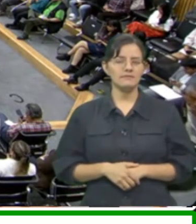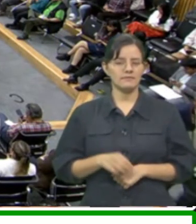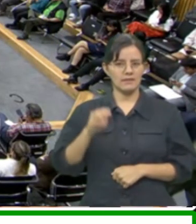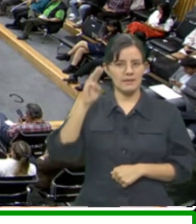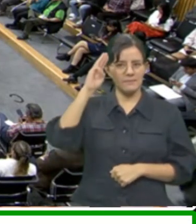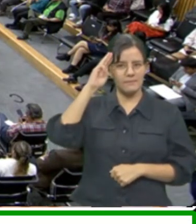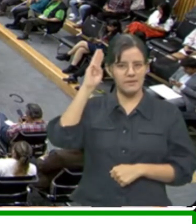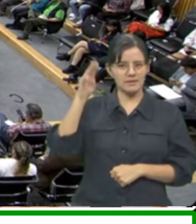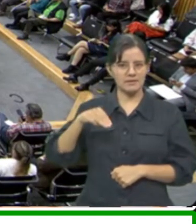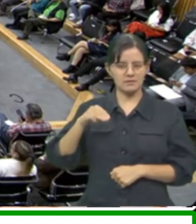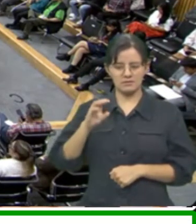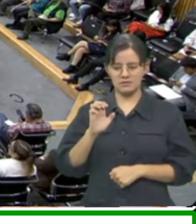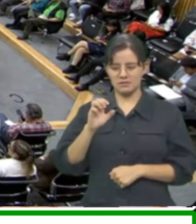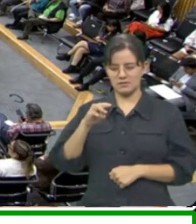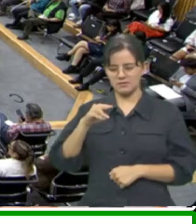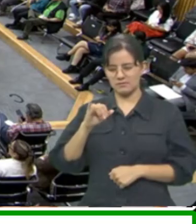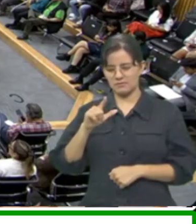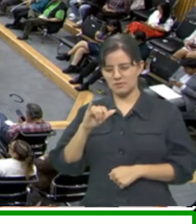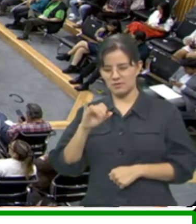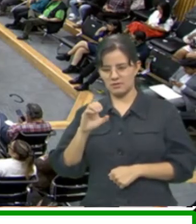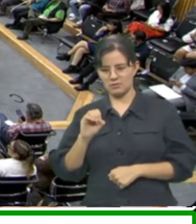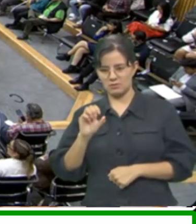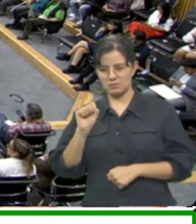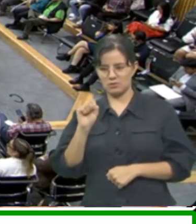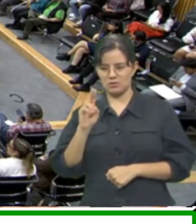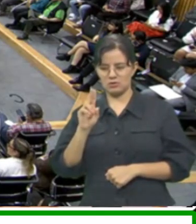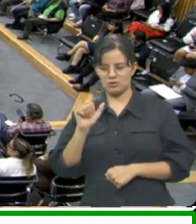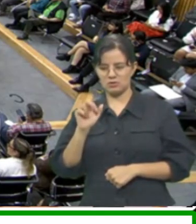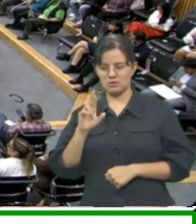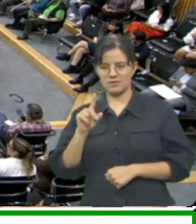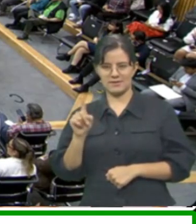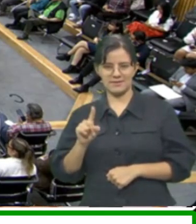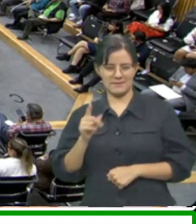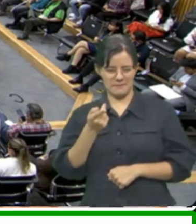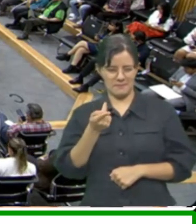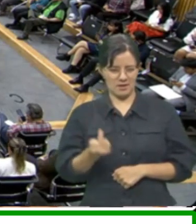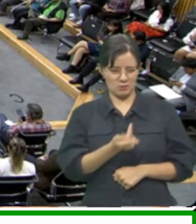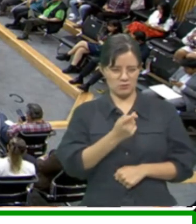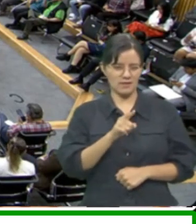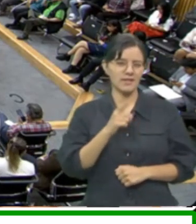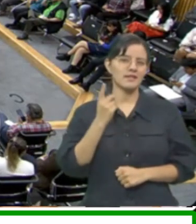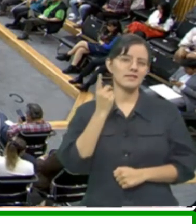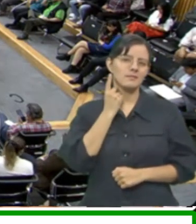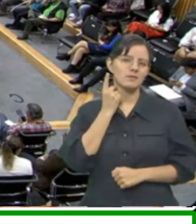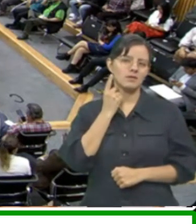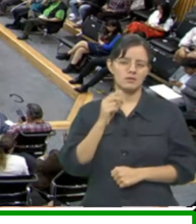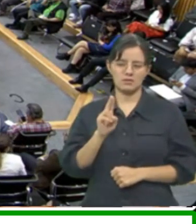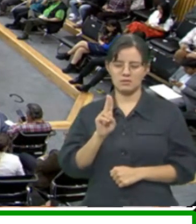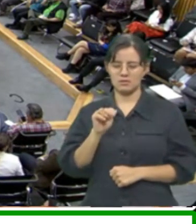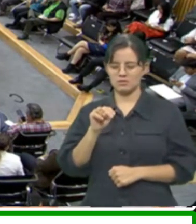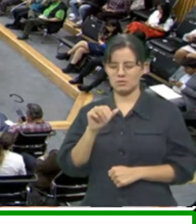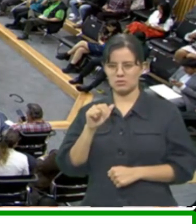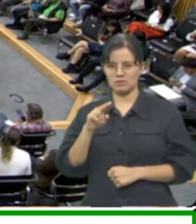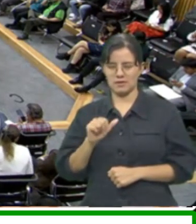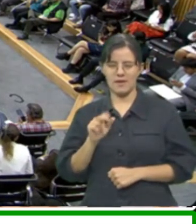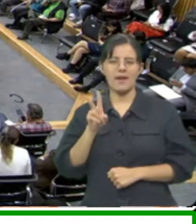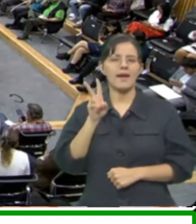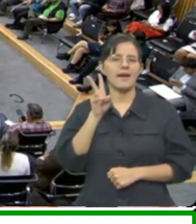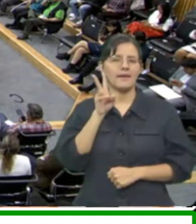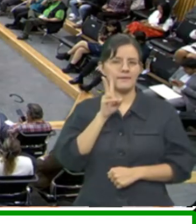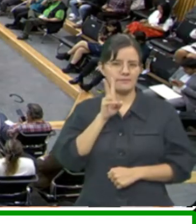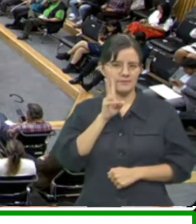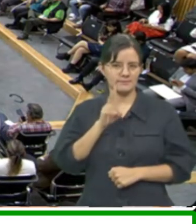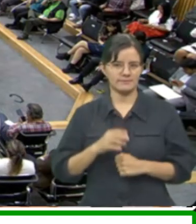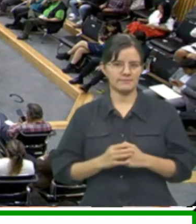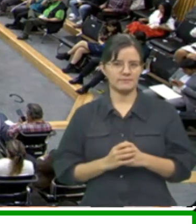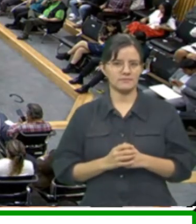maestro Emilio Suárez. Una pregunta. Sí. Una moción para el diputado Sergio Carlos Gutiérrez Luna. A ver, ¿ha habido una evolución en la aplicación